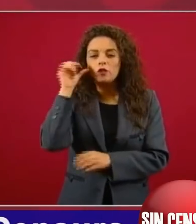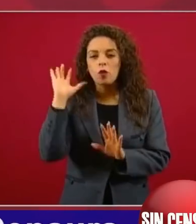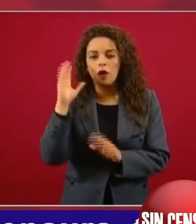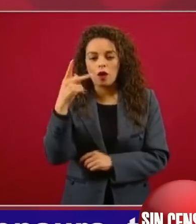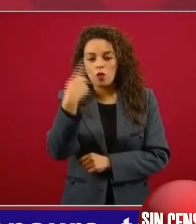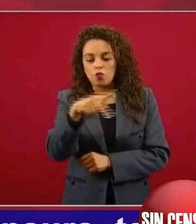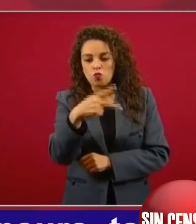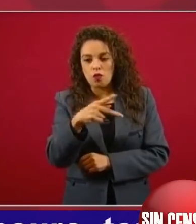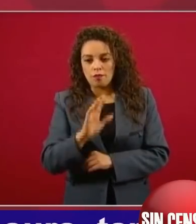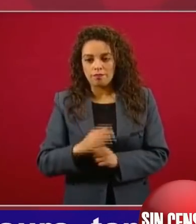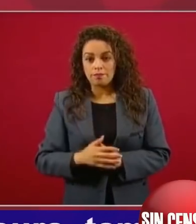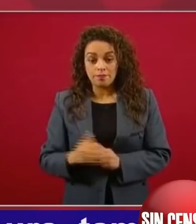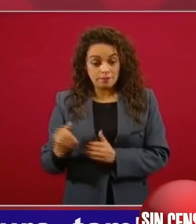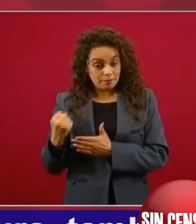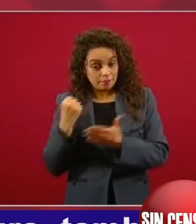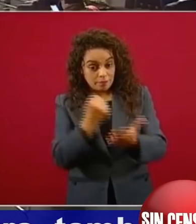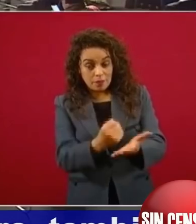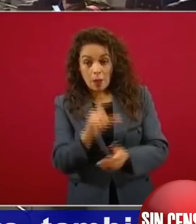20 millones.